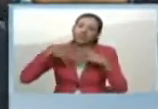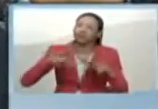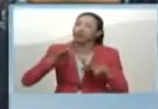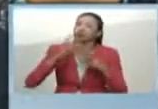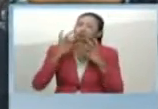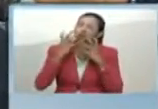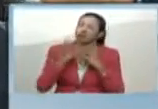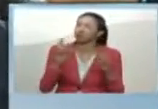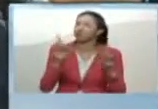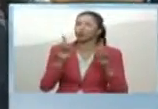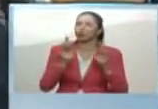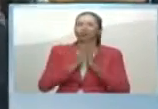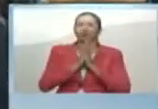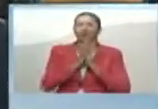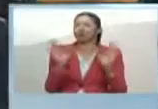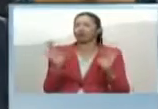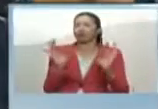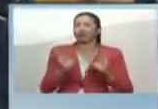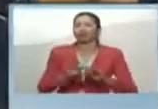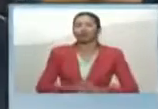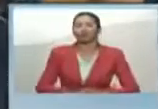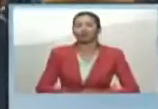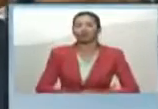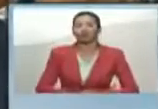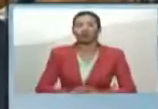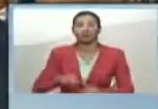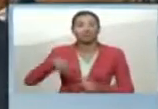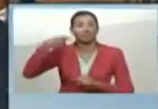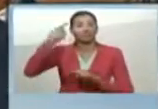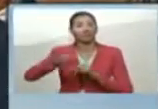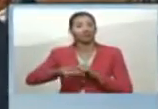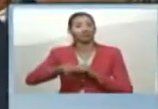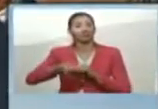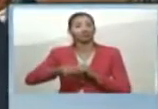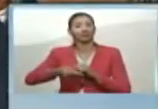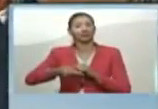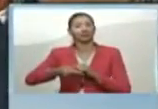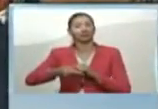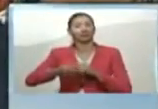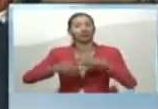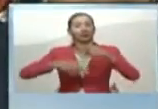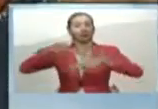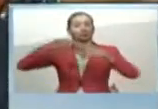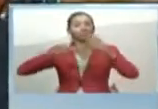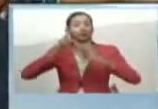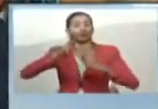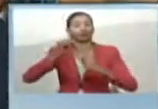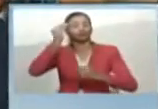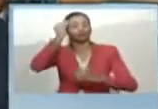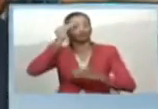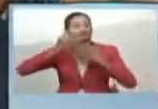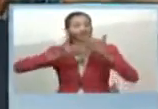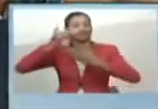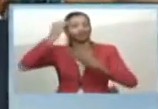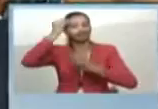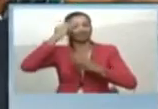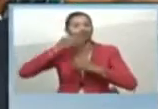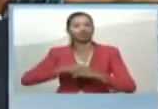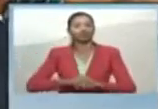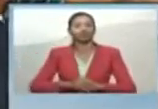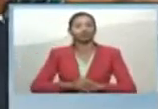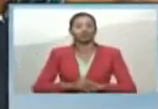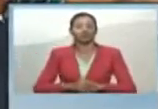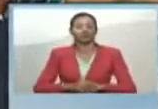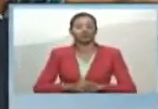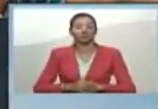de ningún tipo. El mañana es lo que nos toca construir. Pero ese mañana tiene un presente, que es